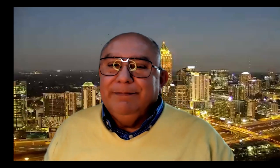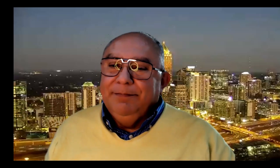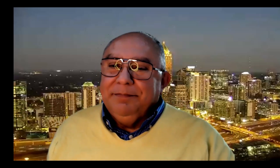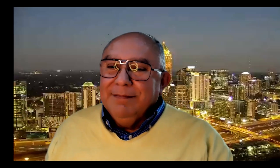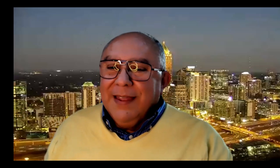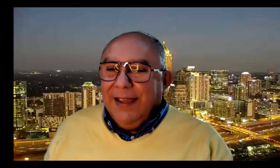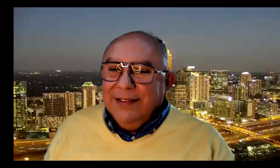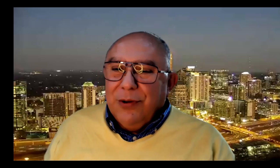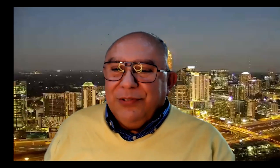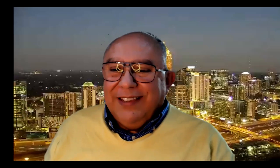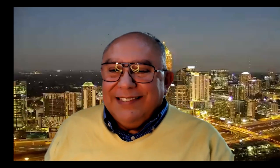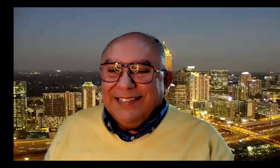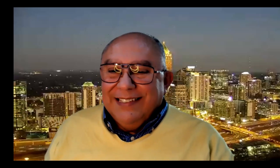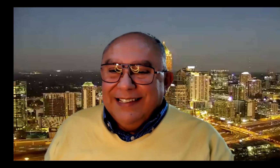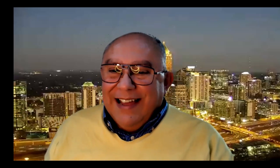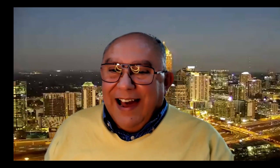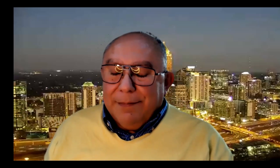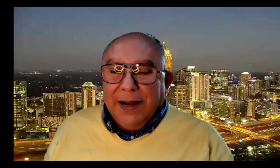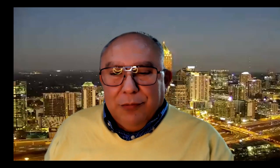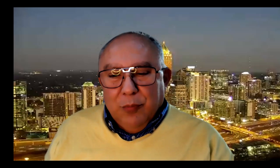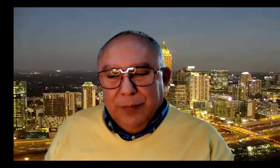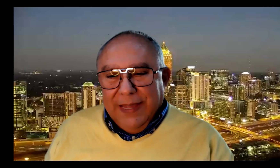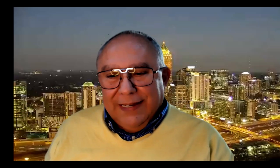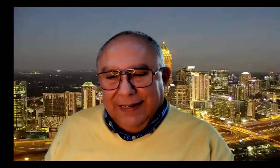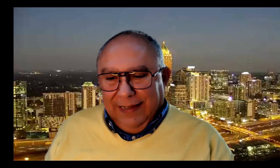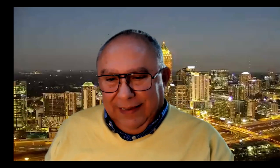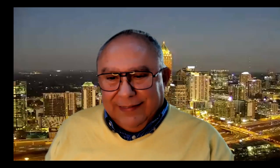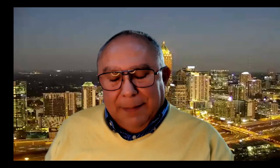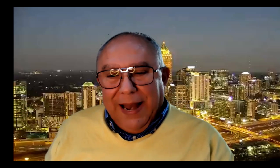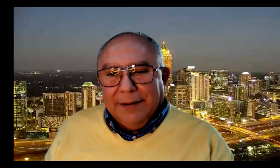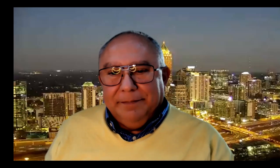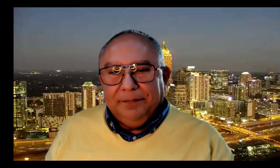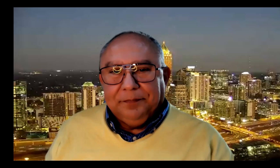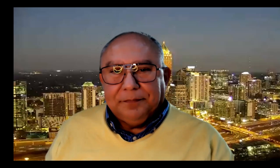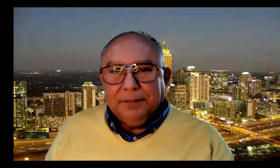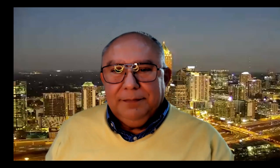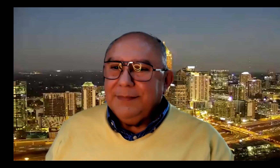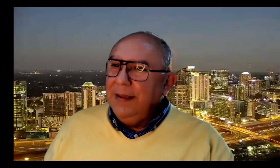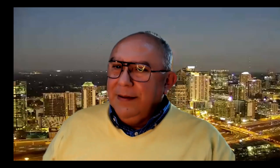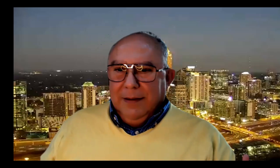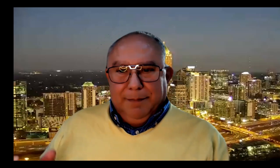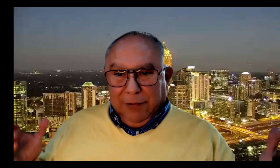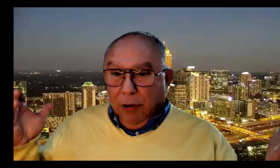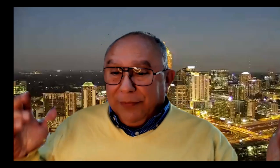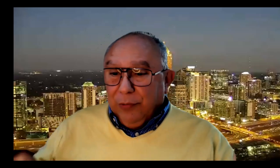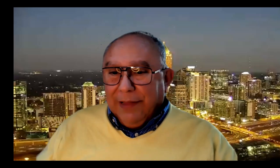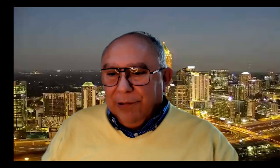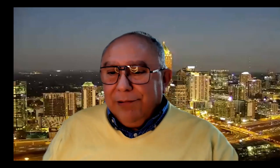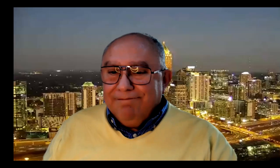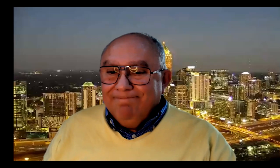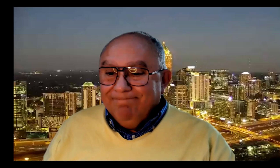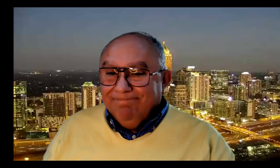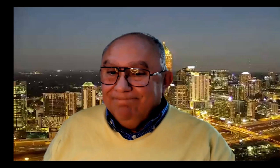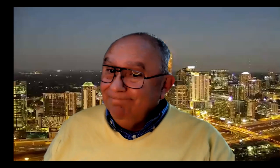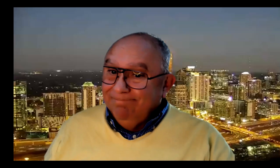mexicanos. Entonces, armaron muy bien este plan. Pero López